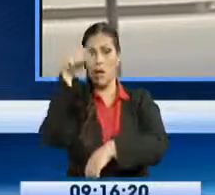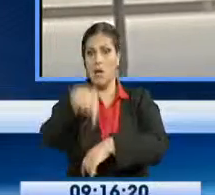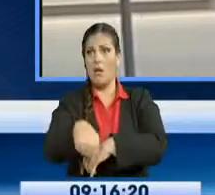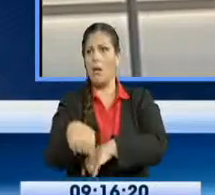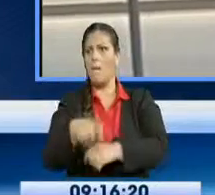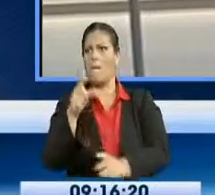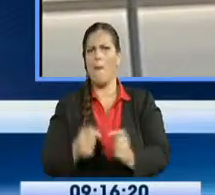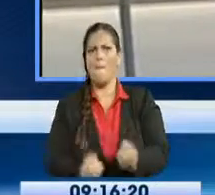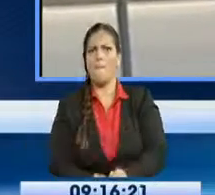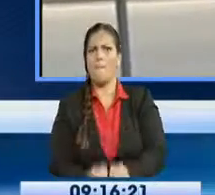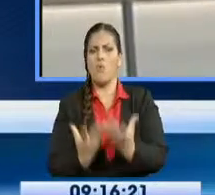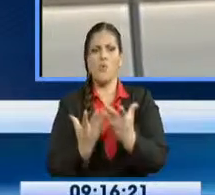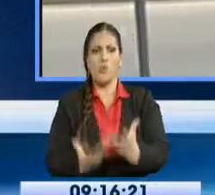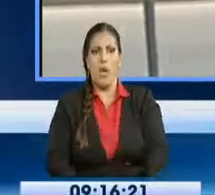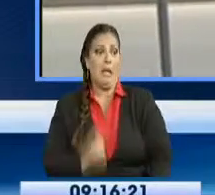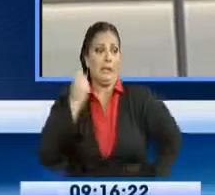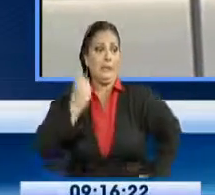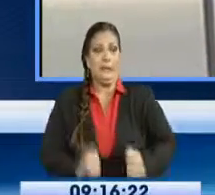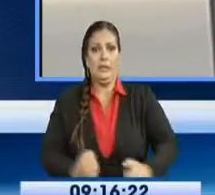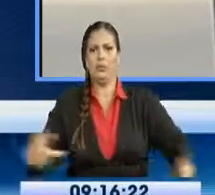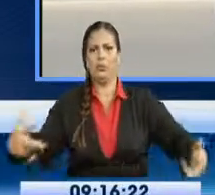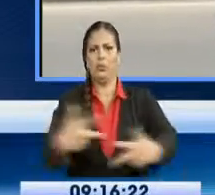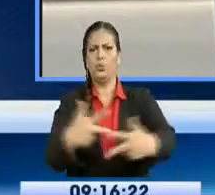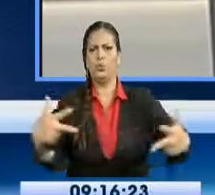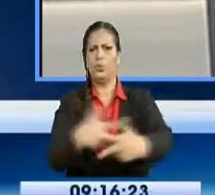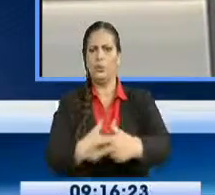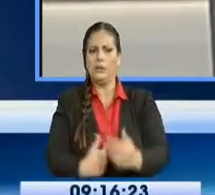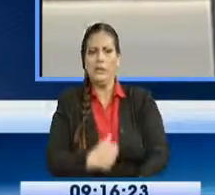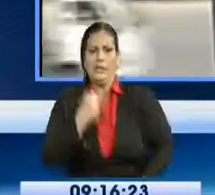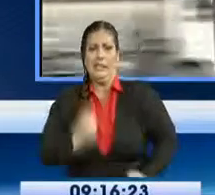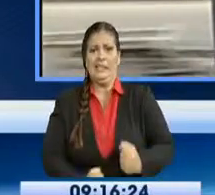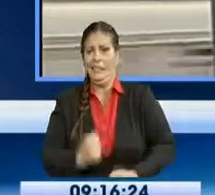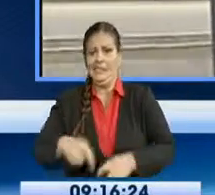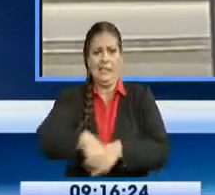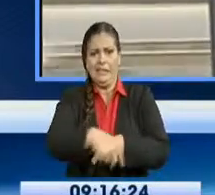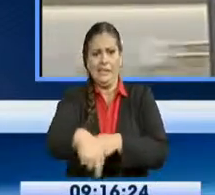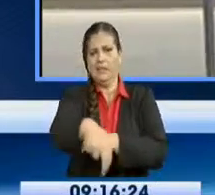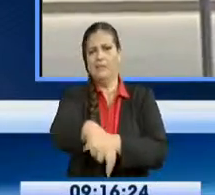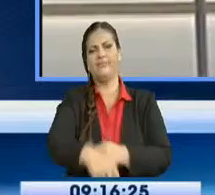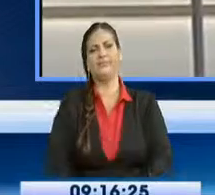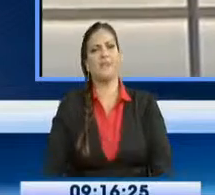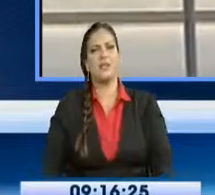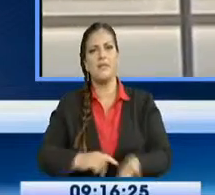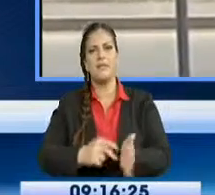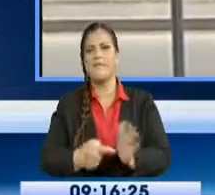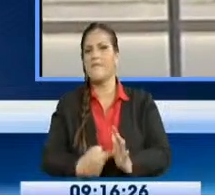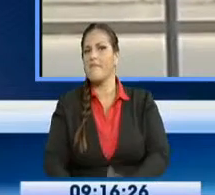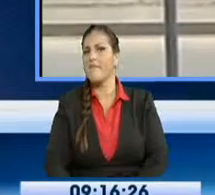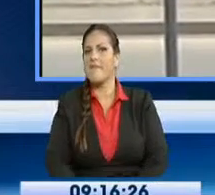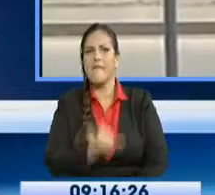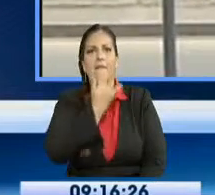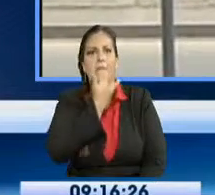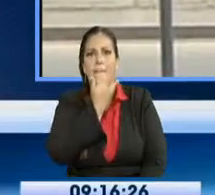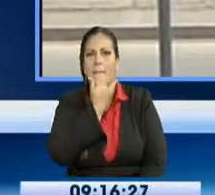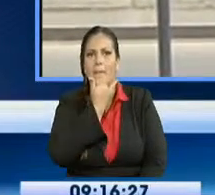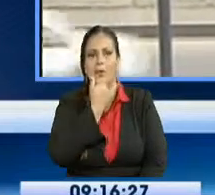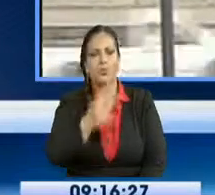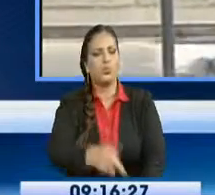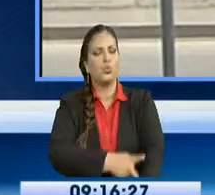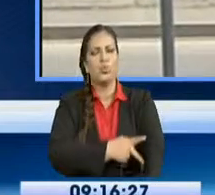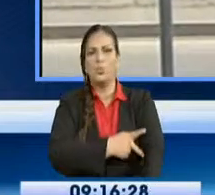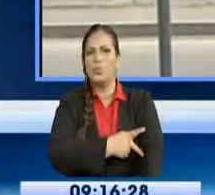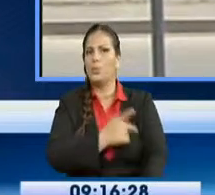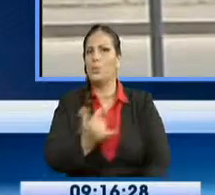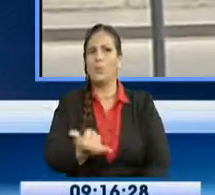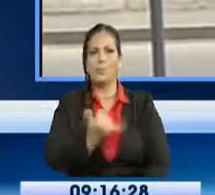montones, ¿eh? Ni siquiera de a uno, de a bastante. Qué mala costumbre que tenemos, como decía Enrique, muy bien acotado Enrique,